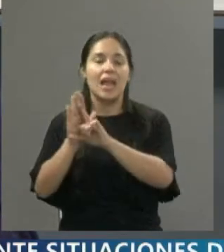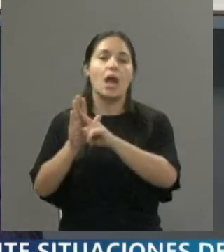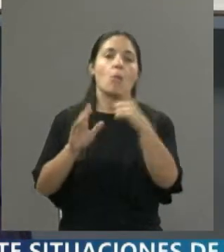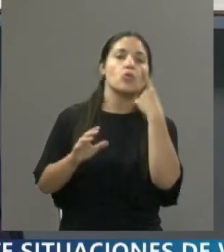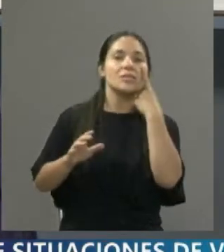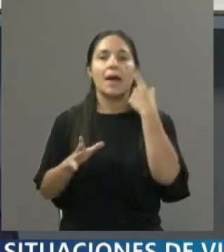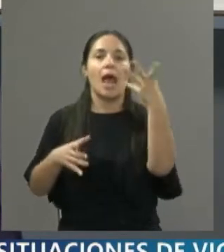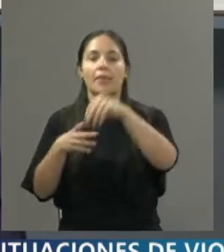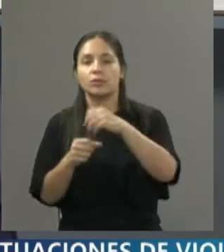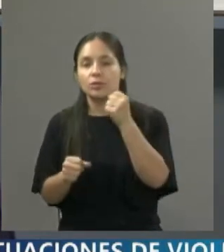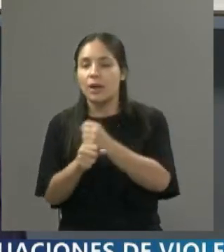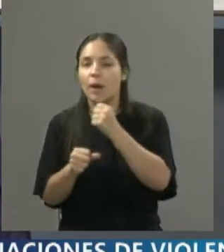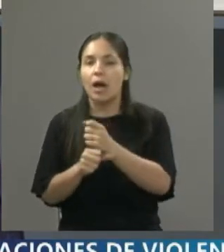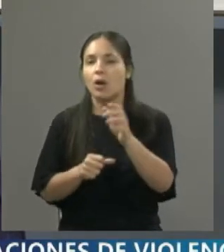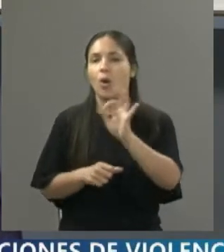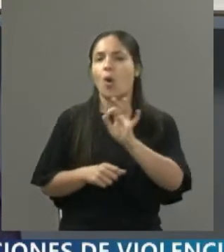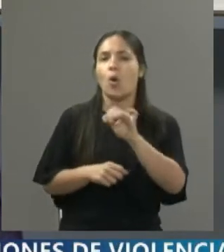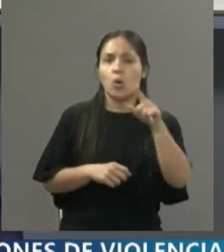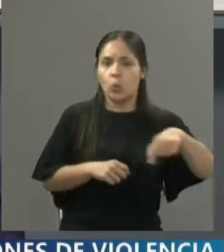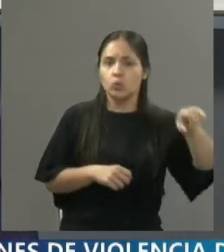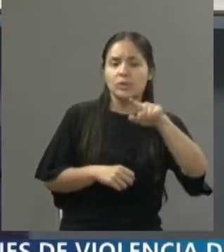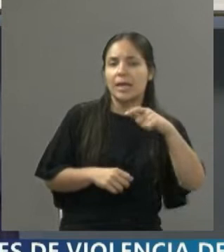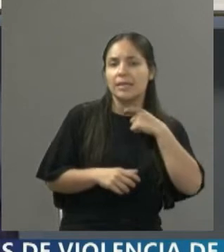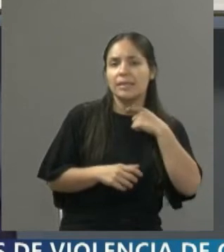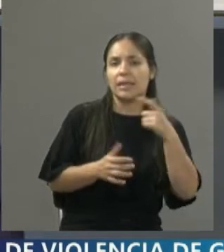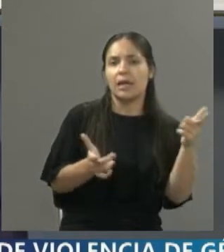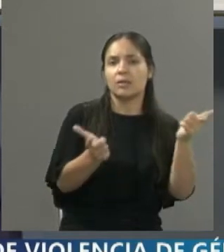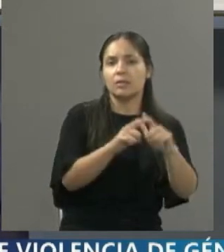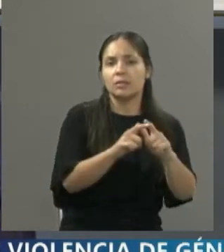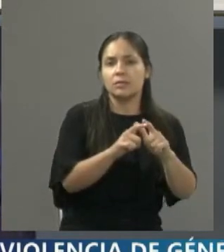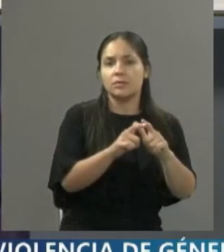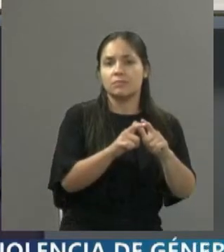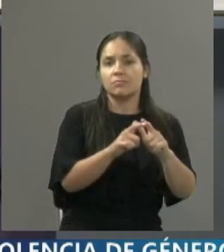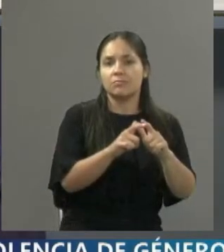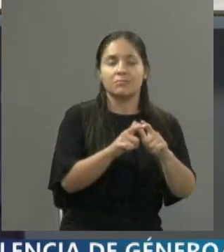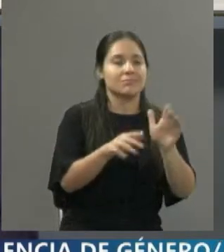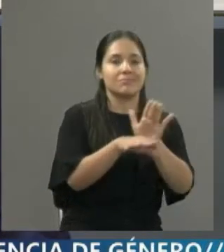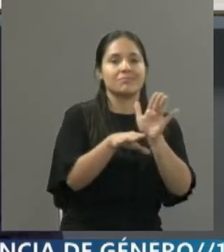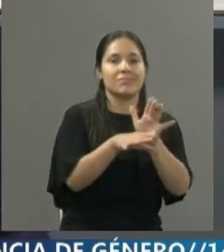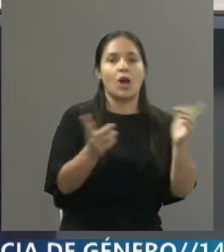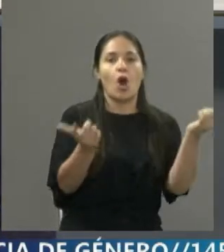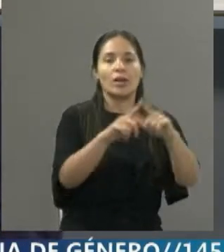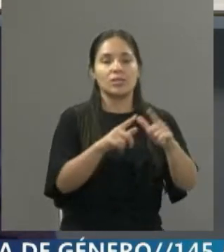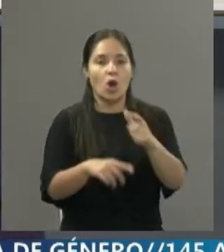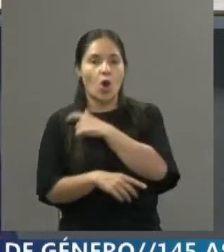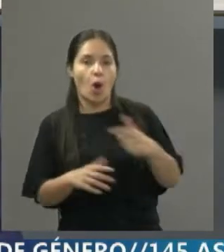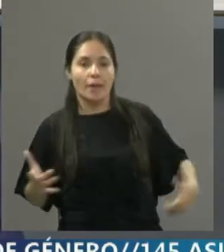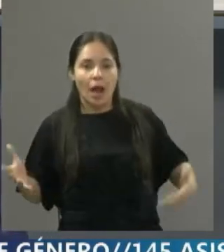municipio, o justamente lo que a ustedes los destaca es ser una organización que no tiene nada que ver con el